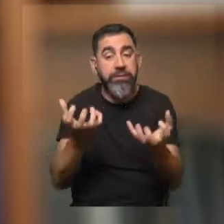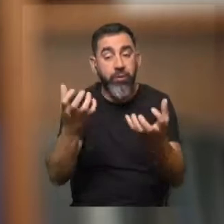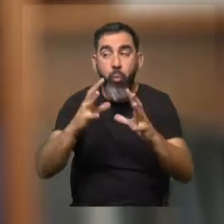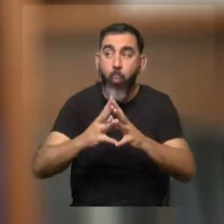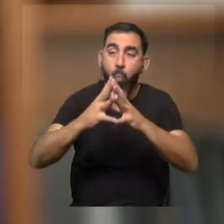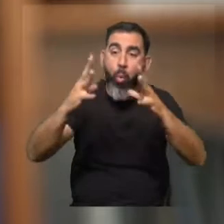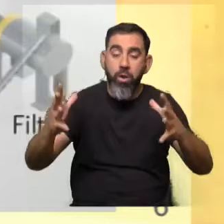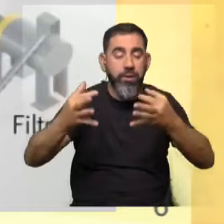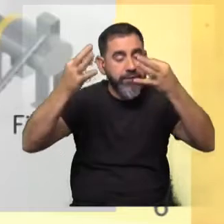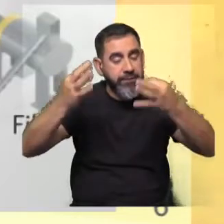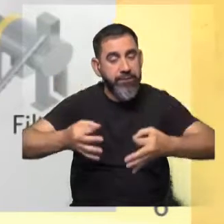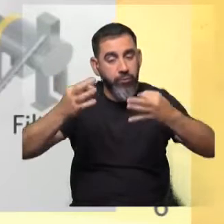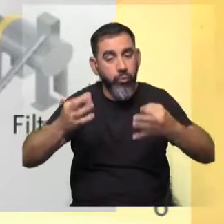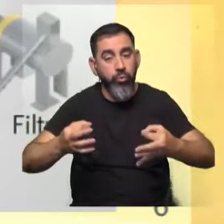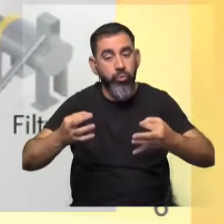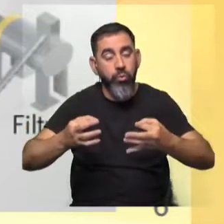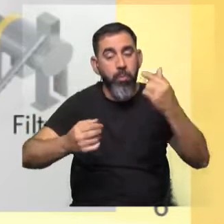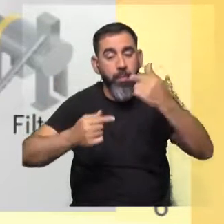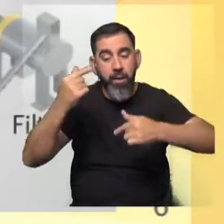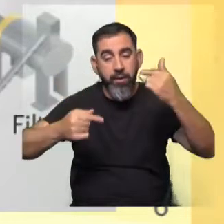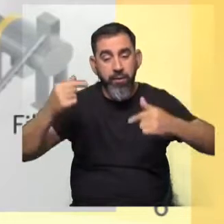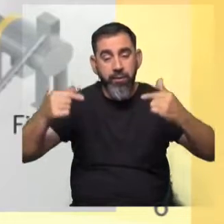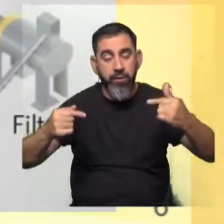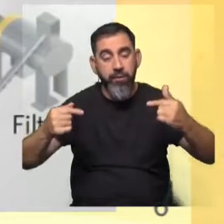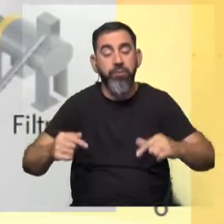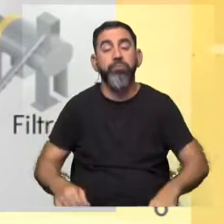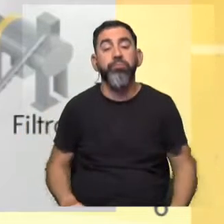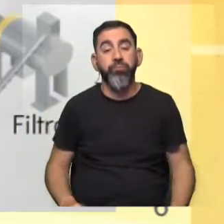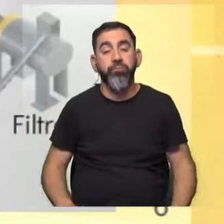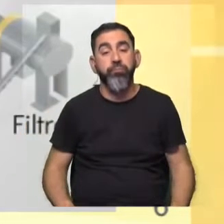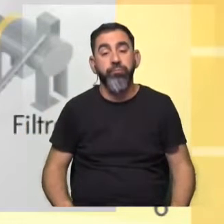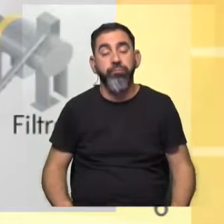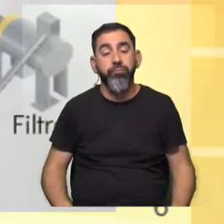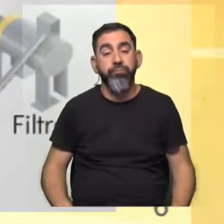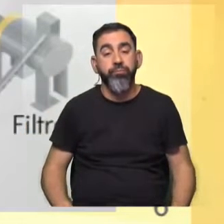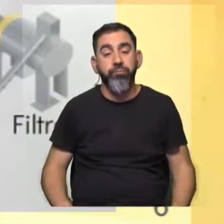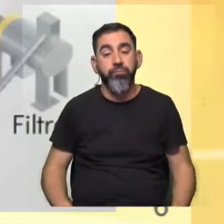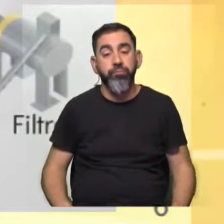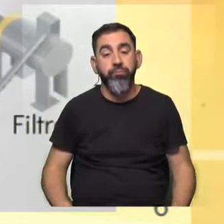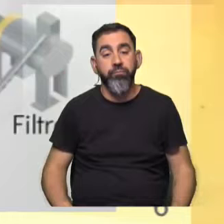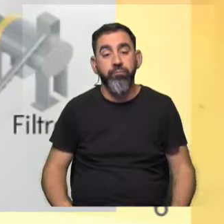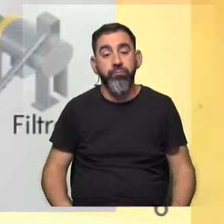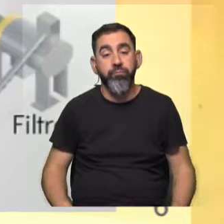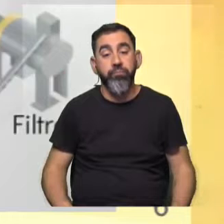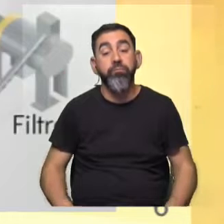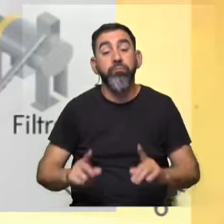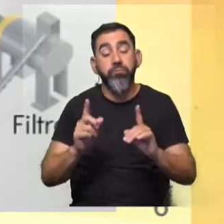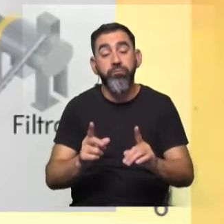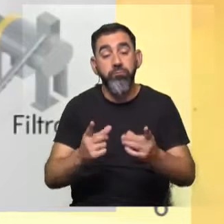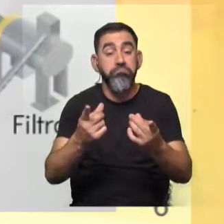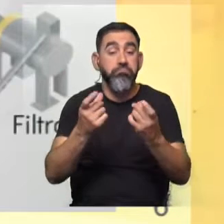poder asegurarte la disponibilidad de materia prima durante el año, y después